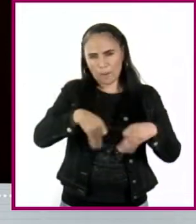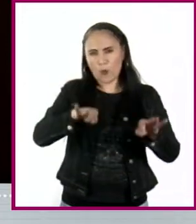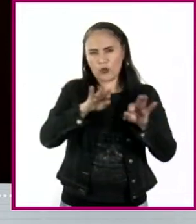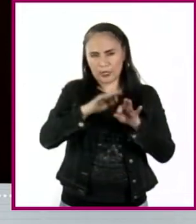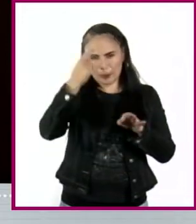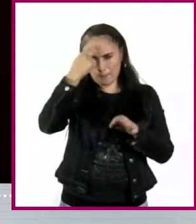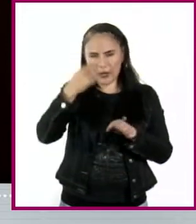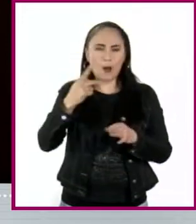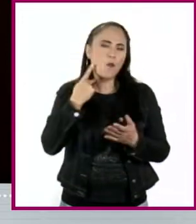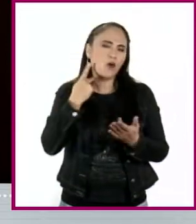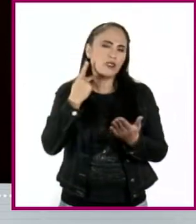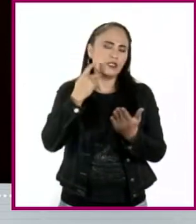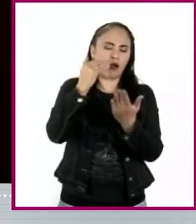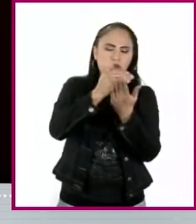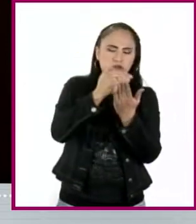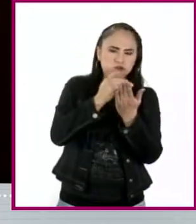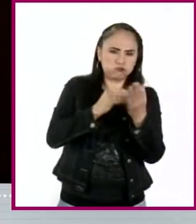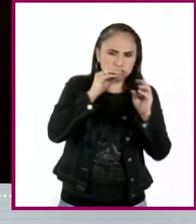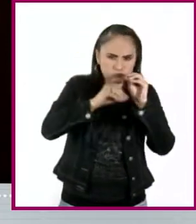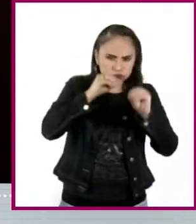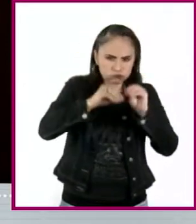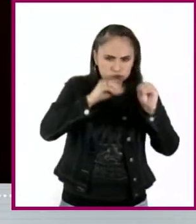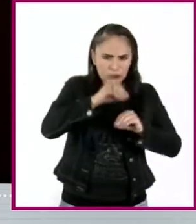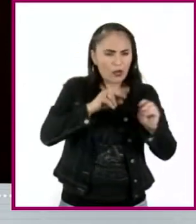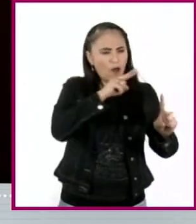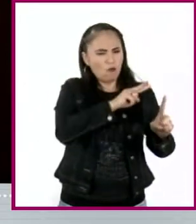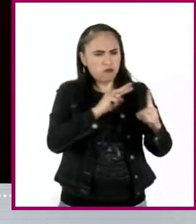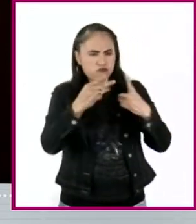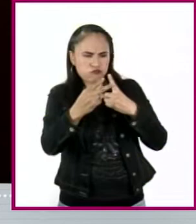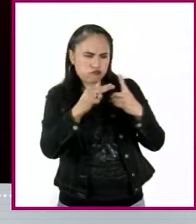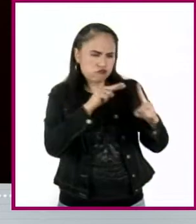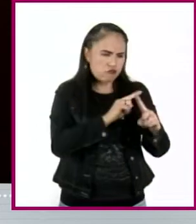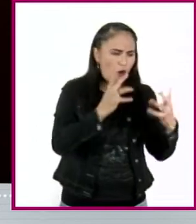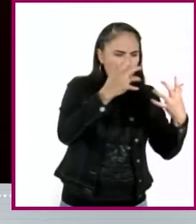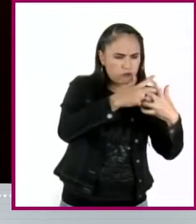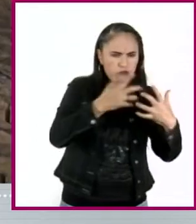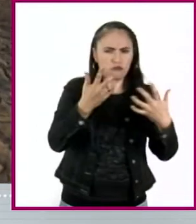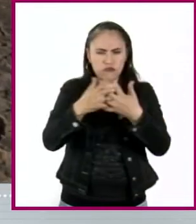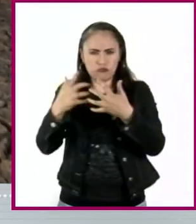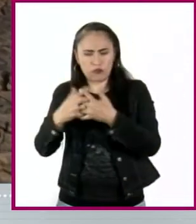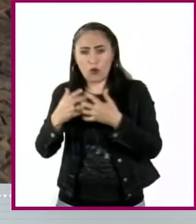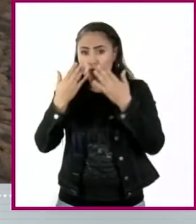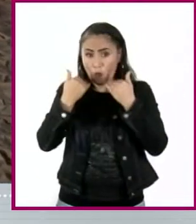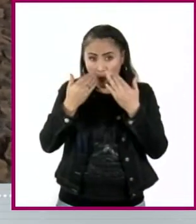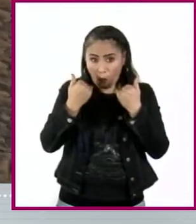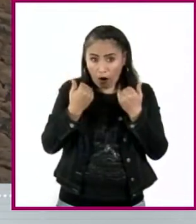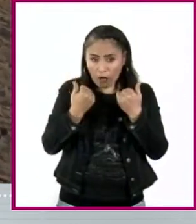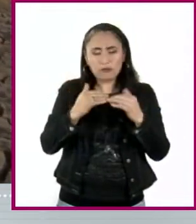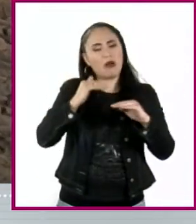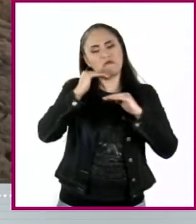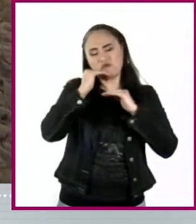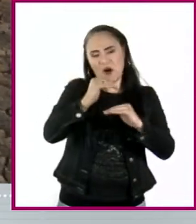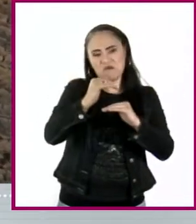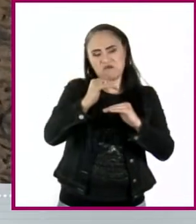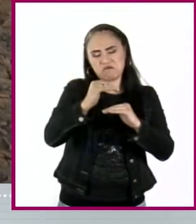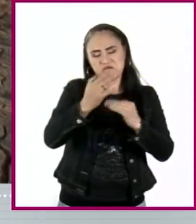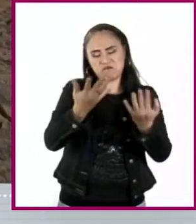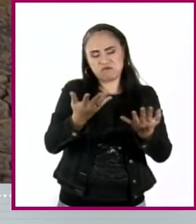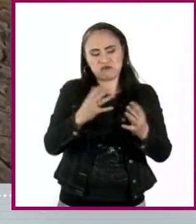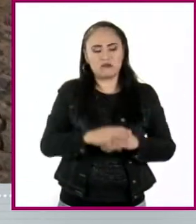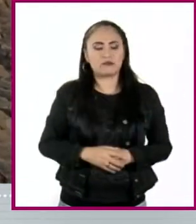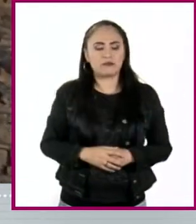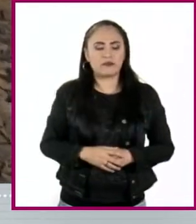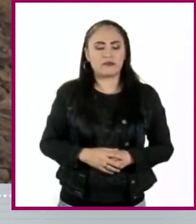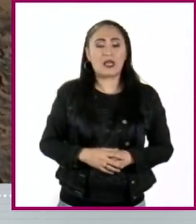de políticas públicas, si no hay un enfoque también interseccional, esto queda muy limitado. Uno de los sectores sociales que está